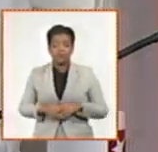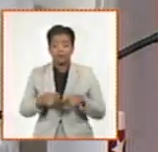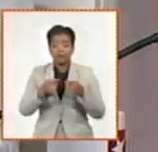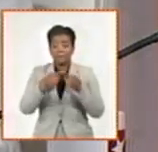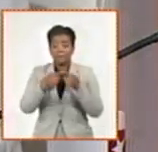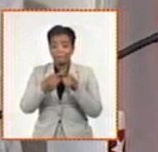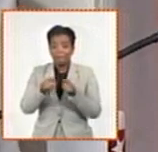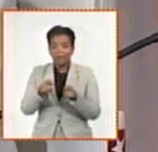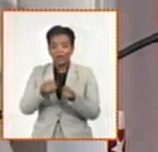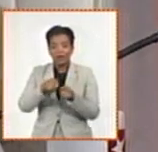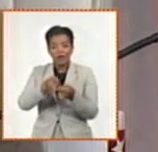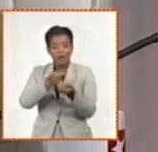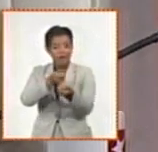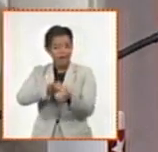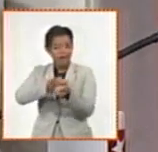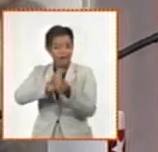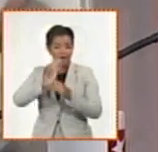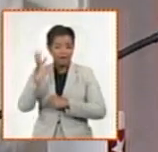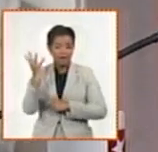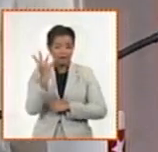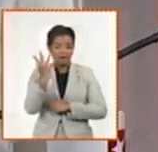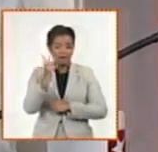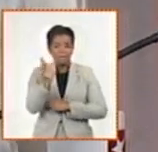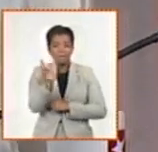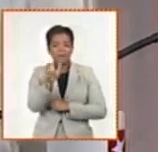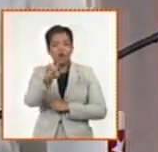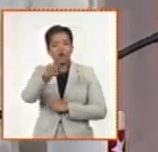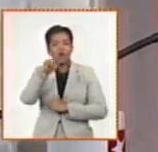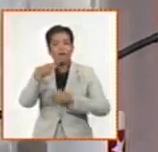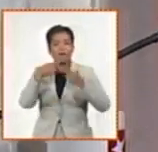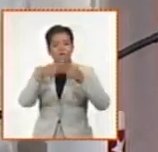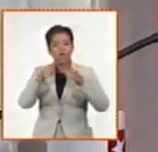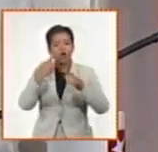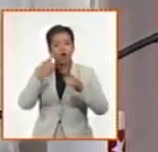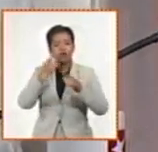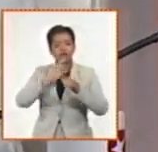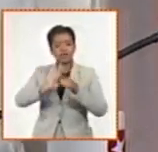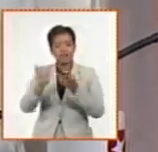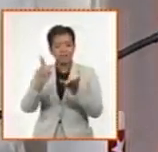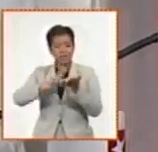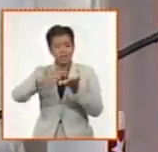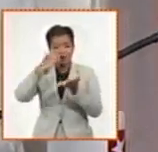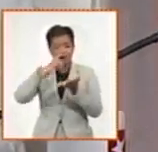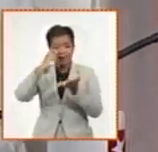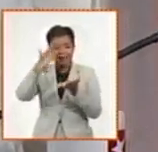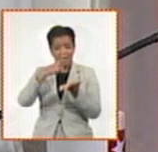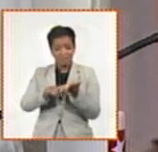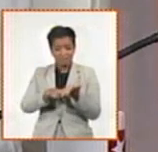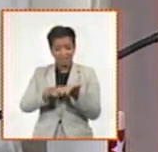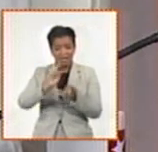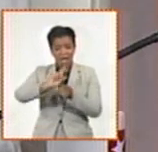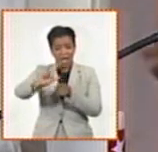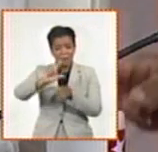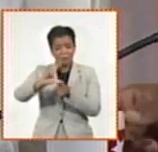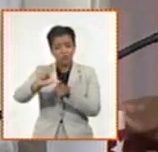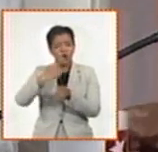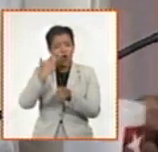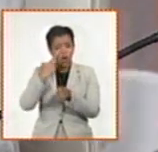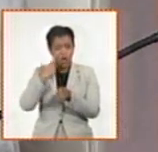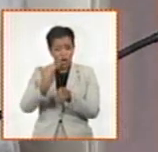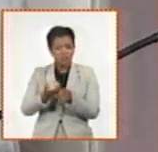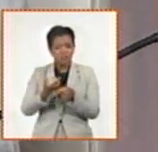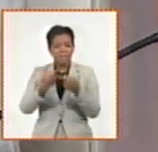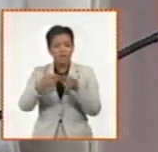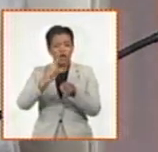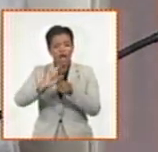esa palabra nueva, que ya nos es muy familiar, por lo menos a los anapistas, pero que en aquel momento ya nuestros campesinos